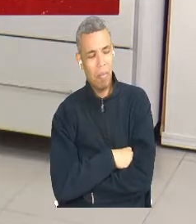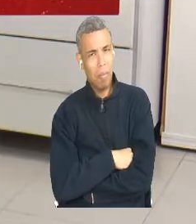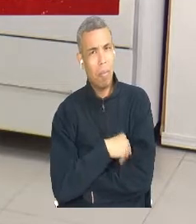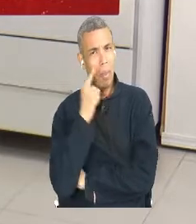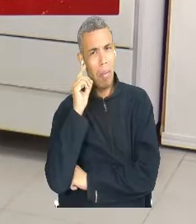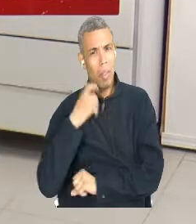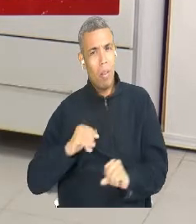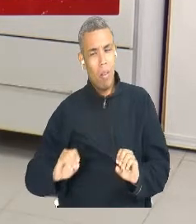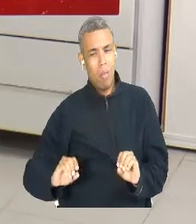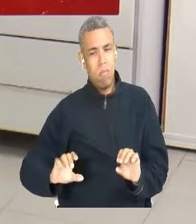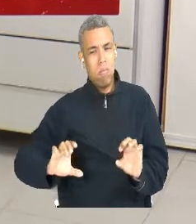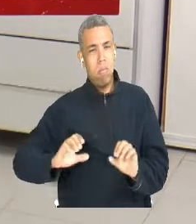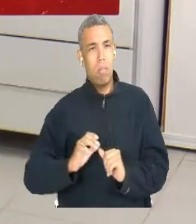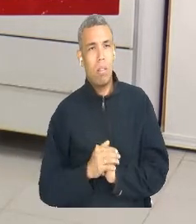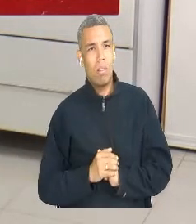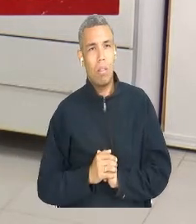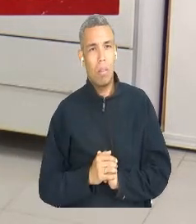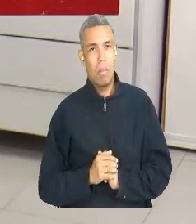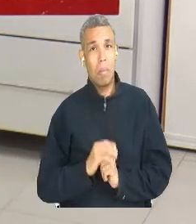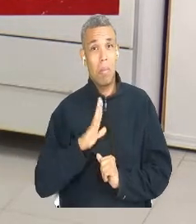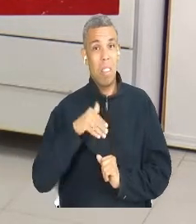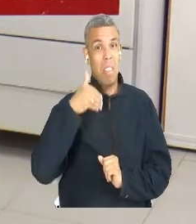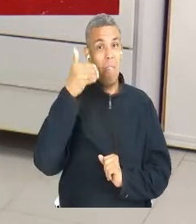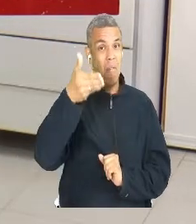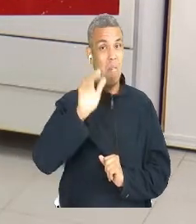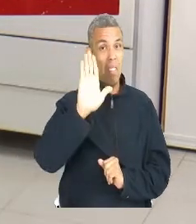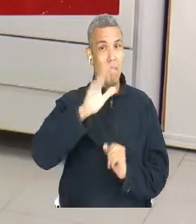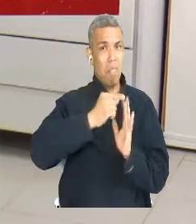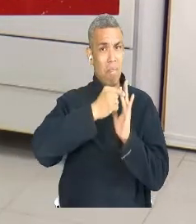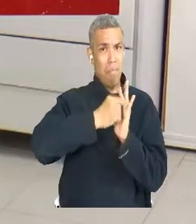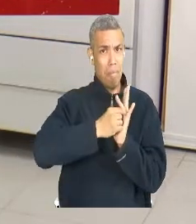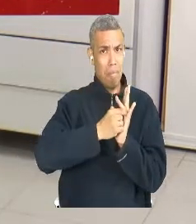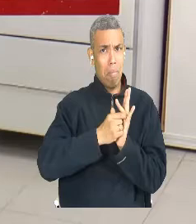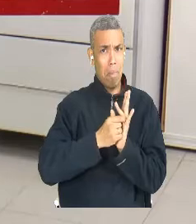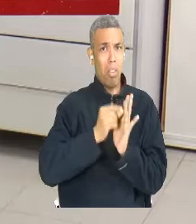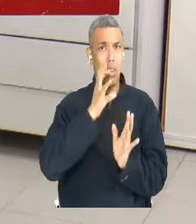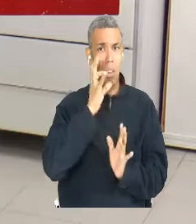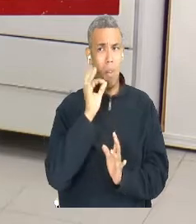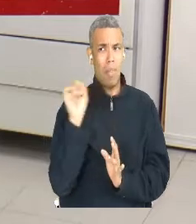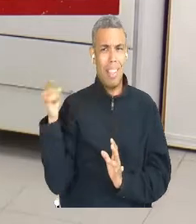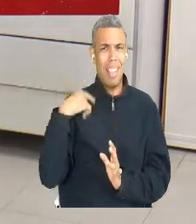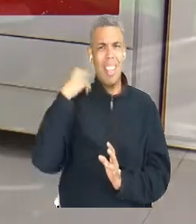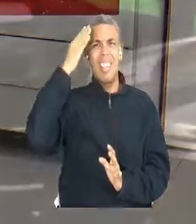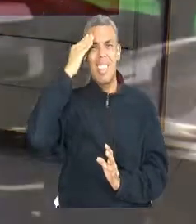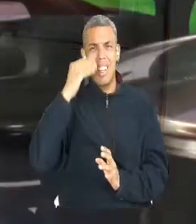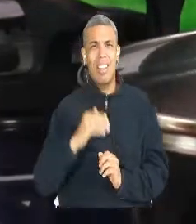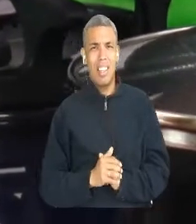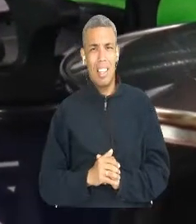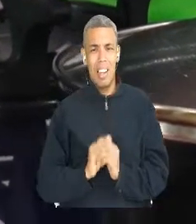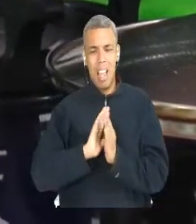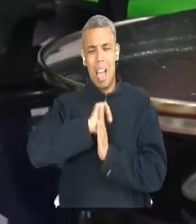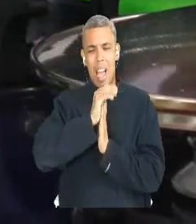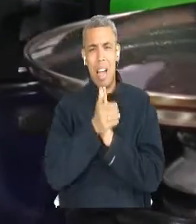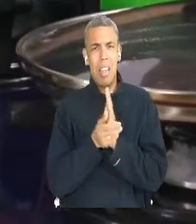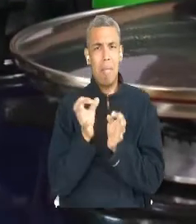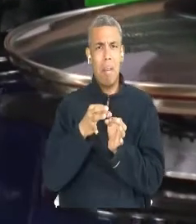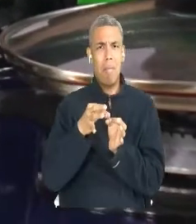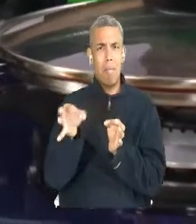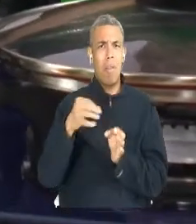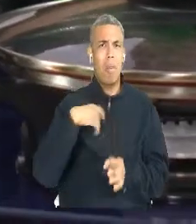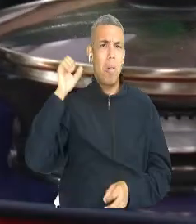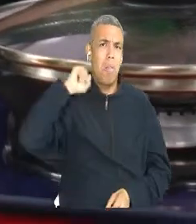cañera, caramba, delgadita y simplecita y riquísima, que se puede combinar con suero, con queso, con huevito revuelto,